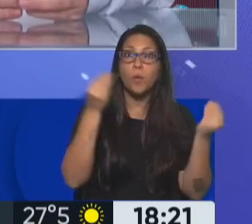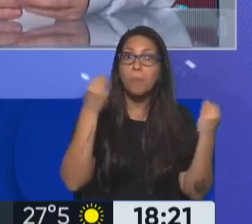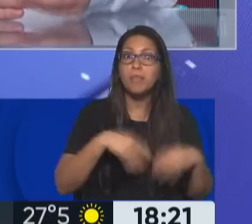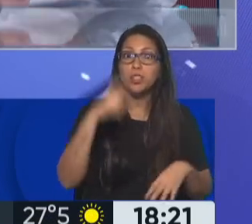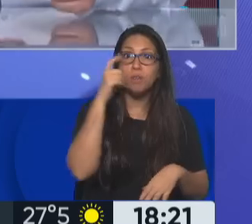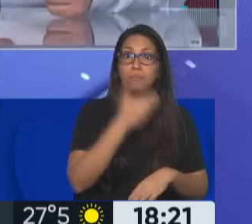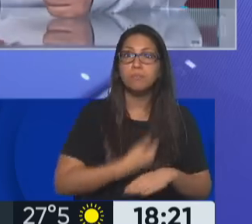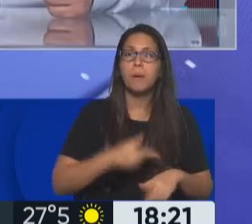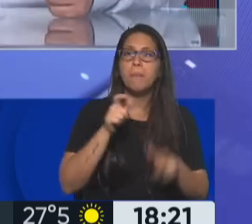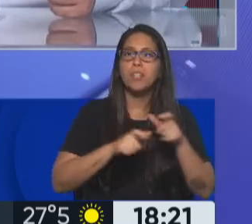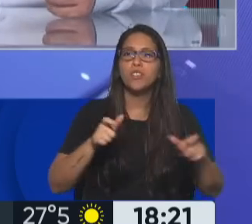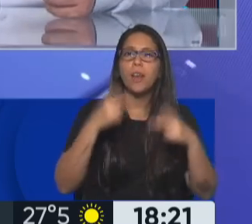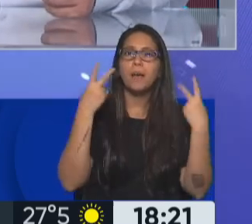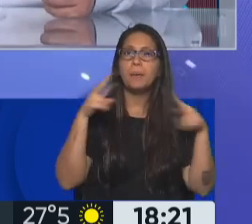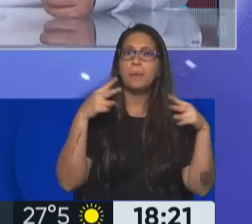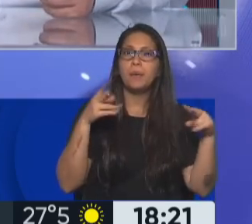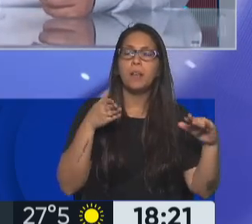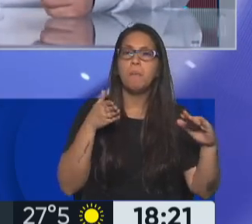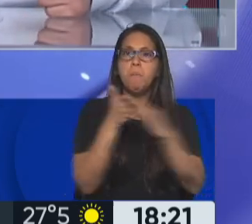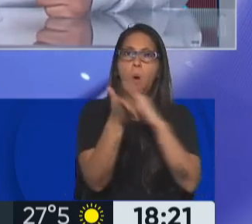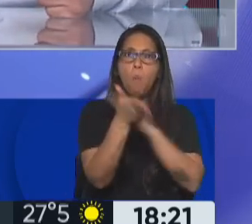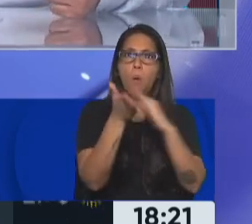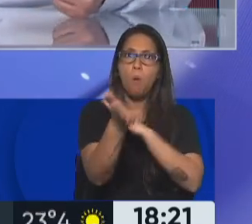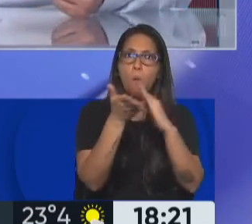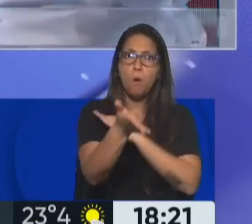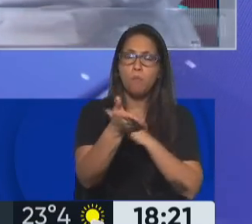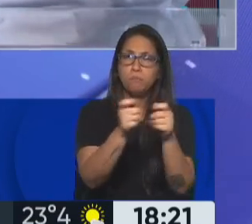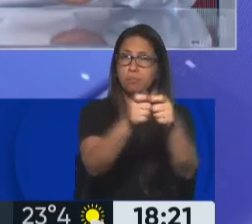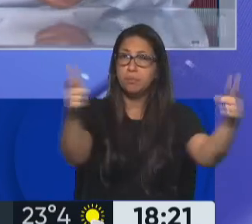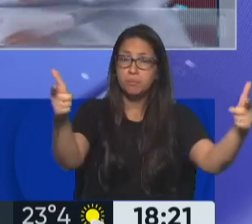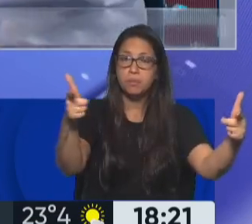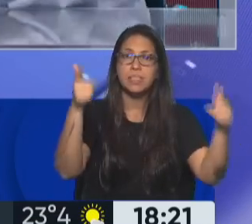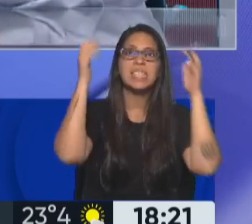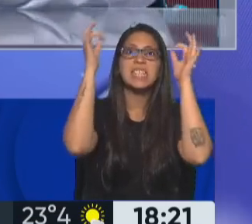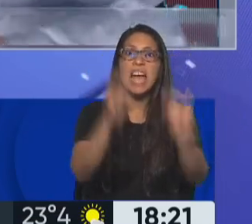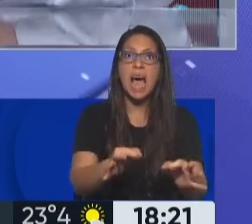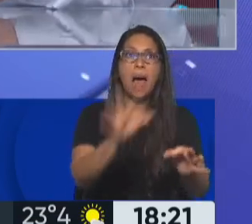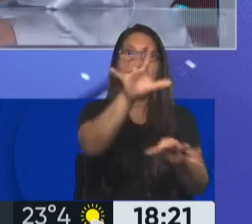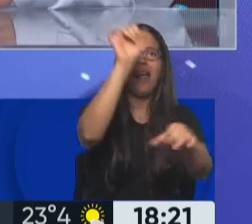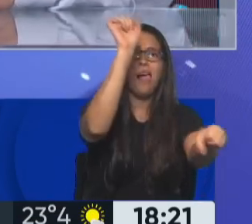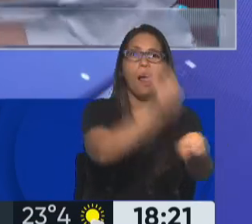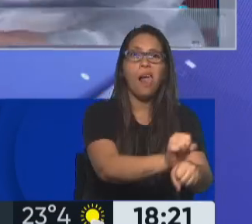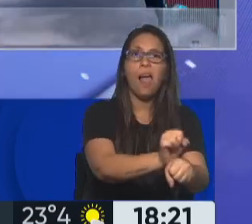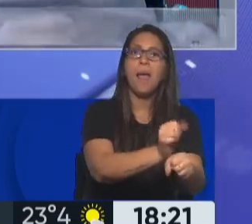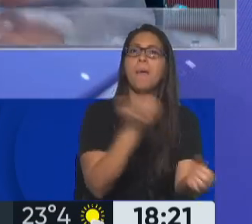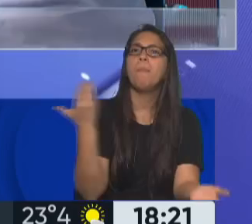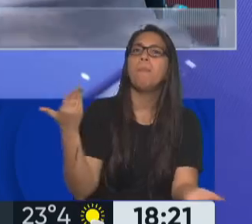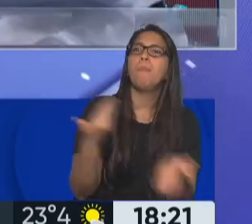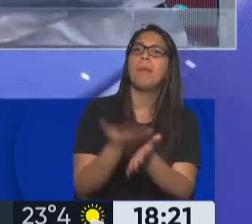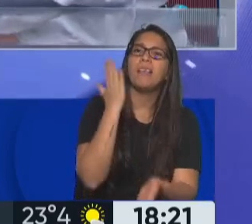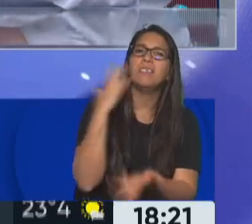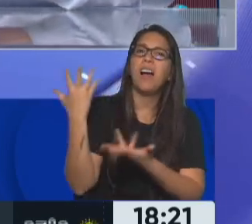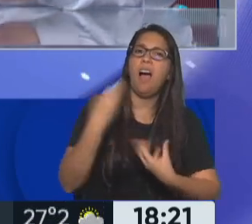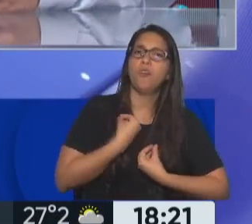de personas que además dejaron de pasar como ilegales, sino que llegaban, los arrestaban y pedían asilo. Entonces se hizo